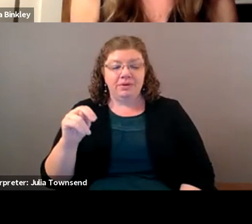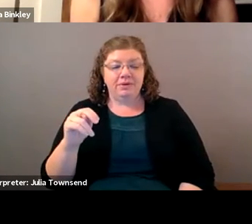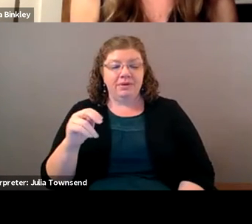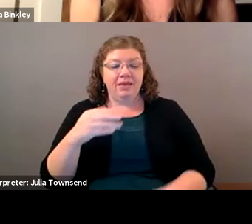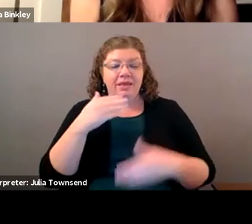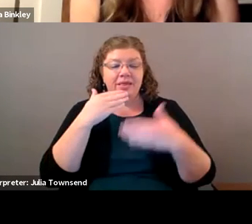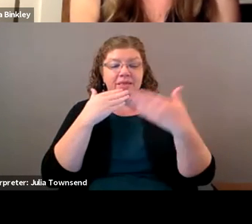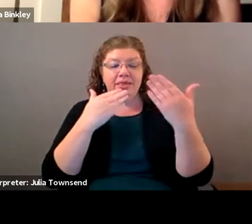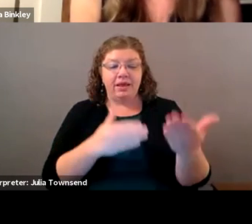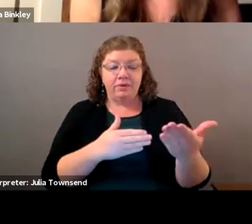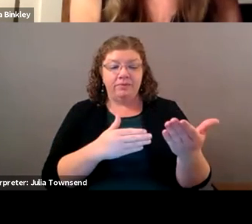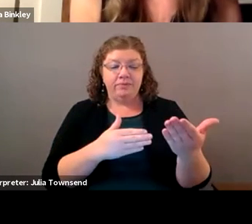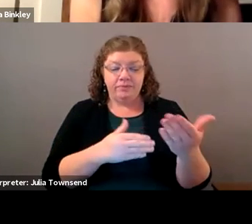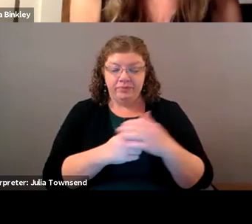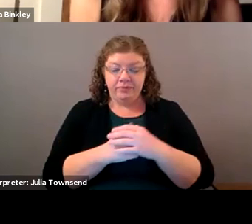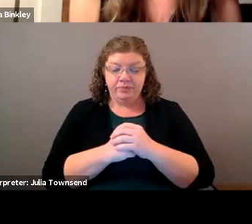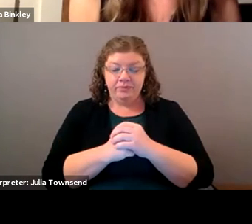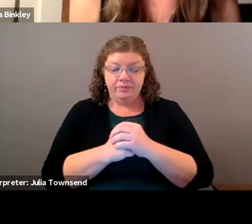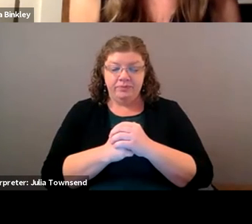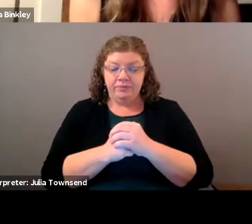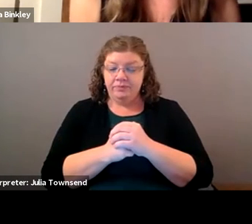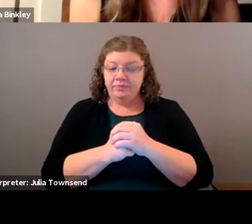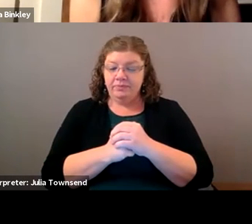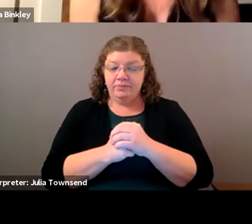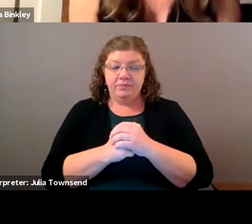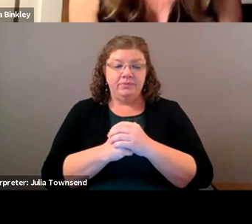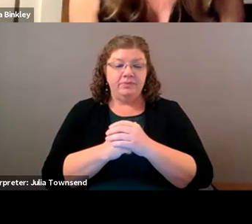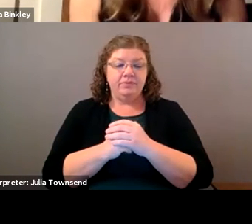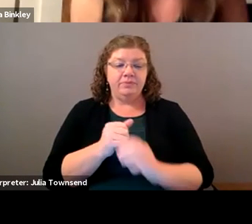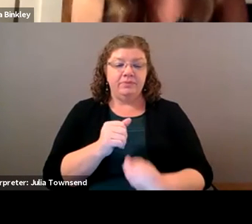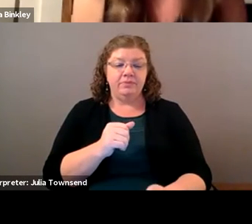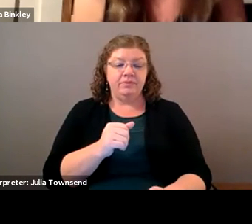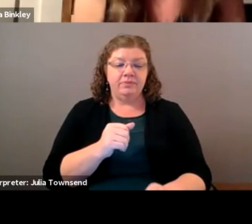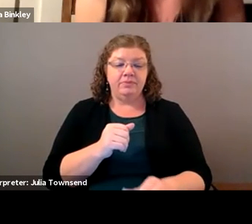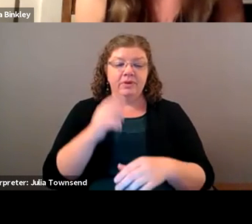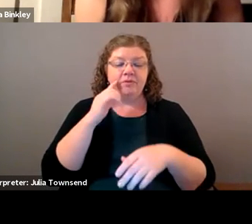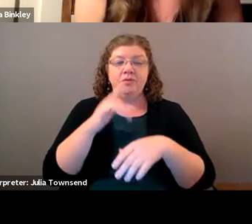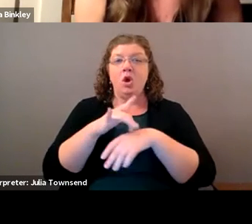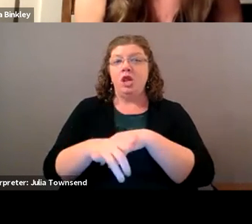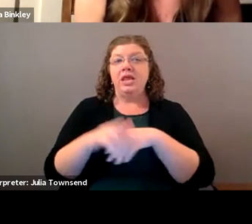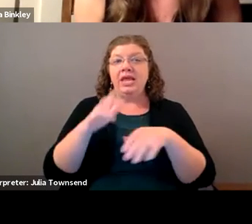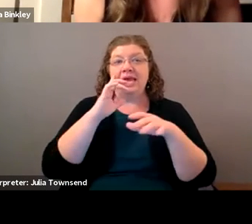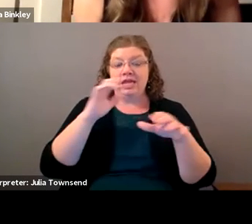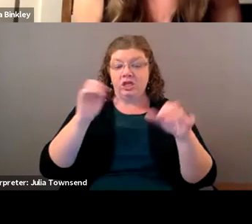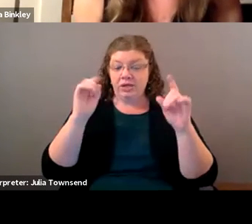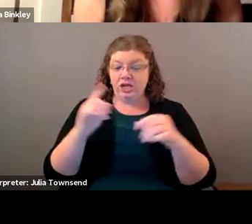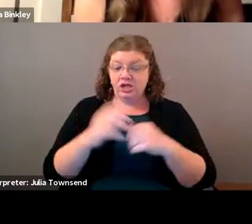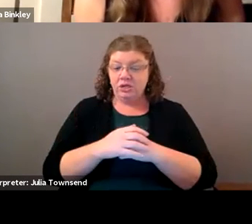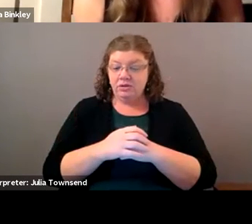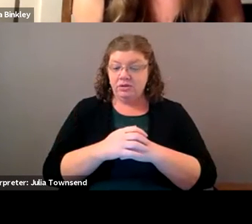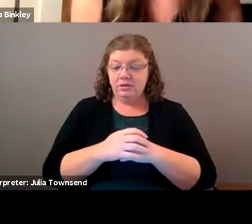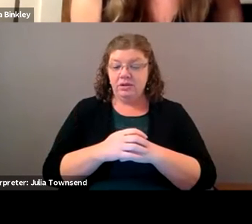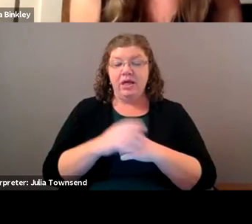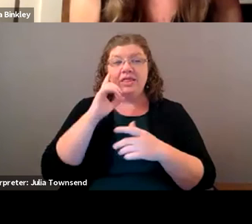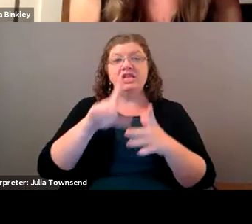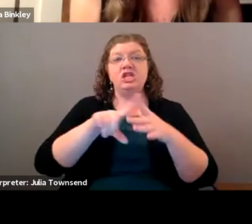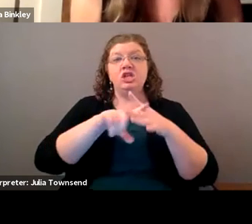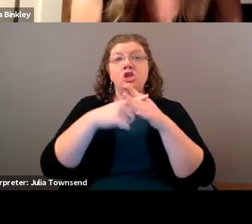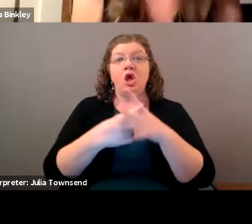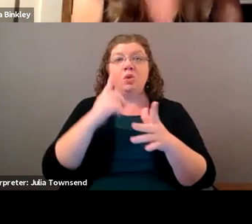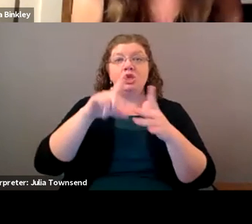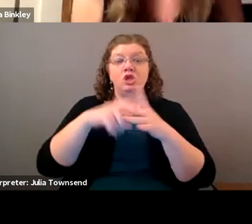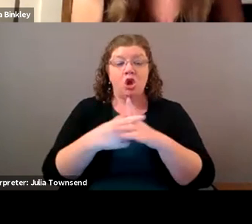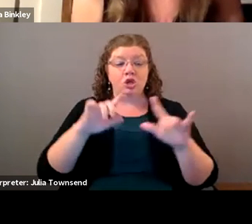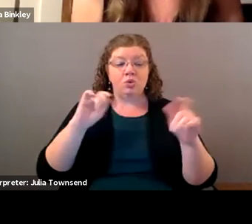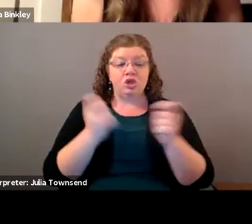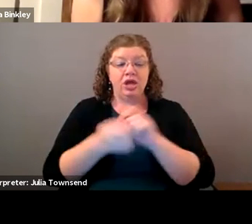pero yo necesito más cosas emocionantes sobre la educación inicial, porque esto es algo que